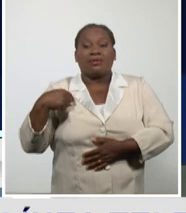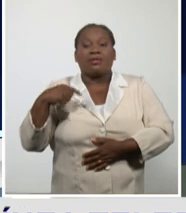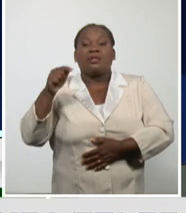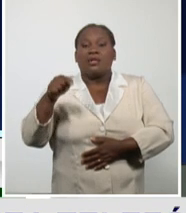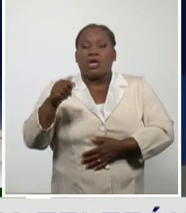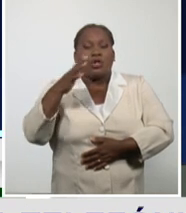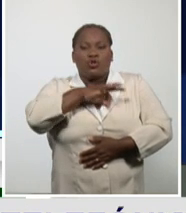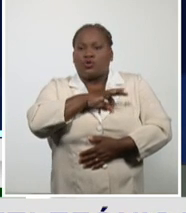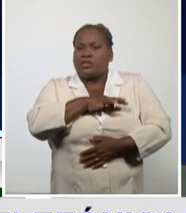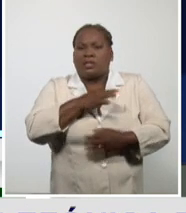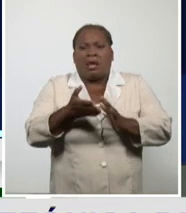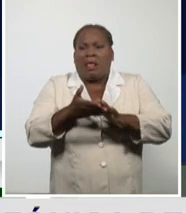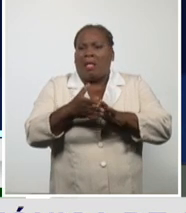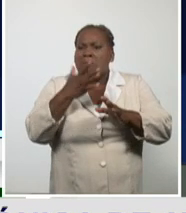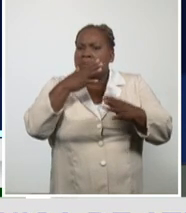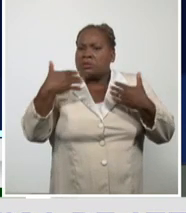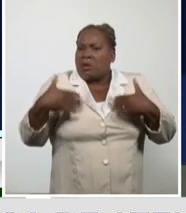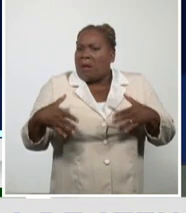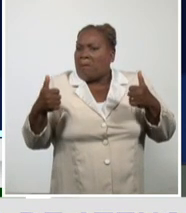asintomáticos,